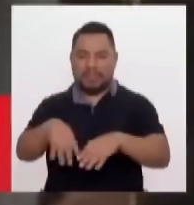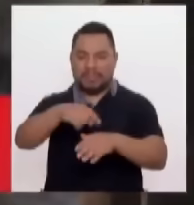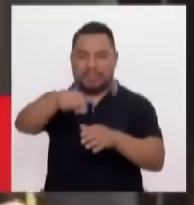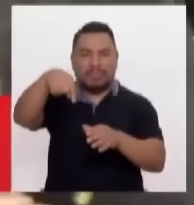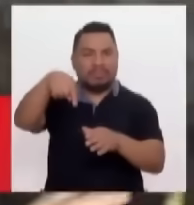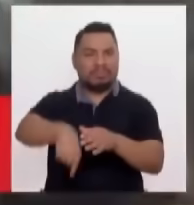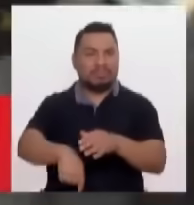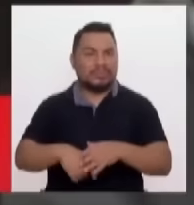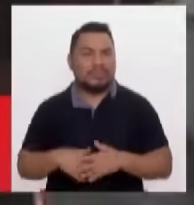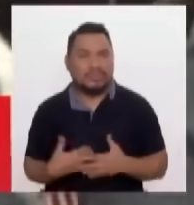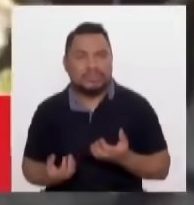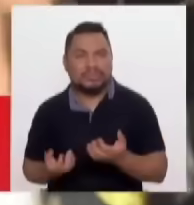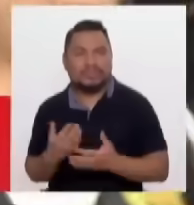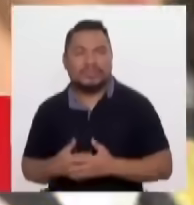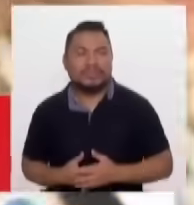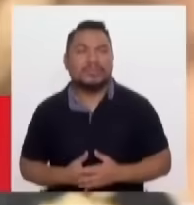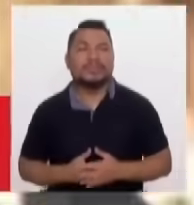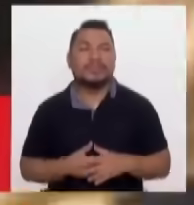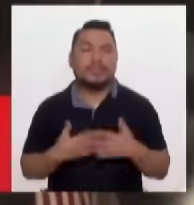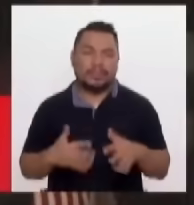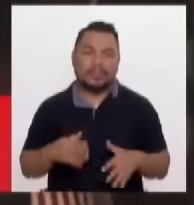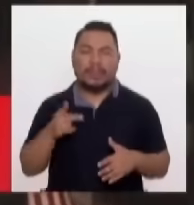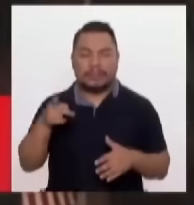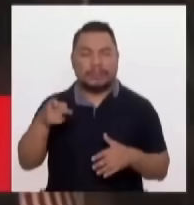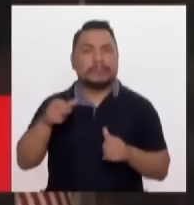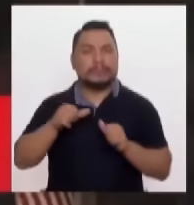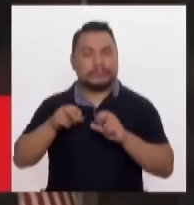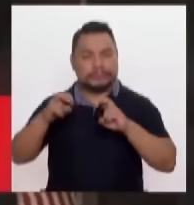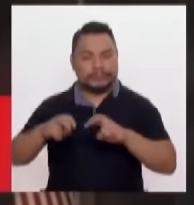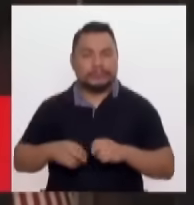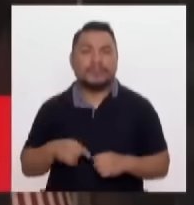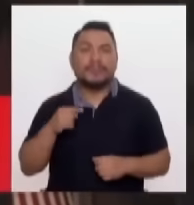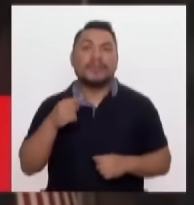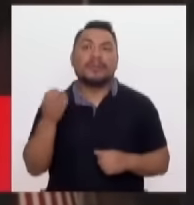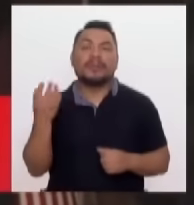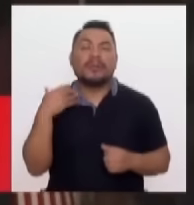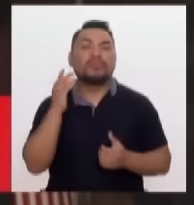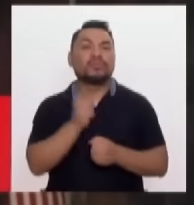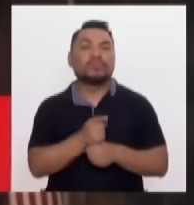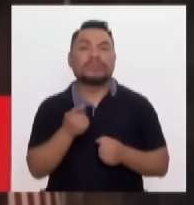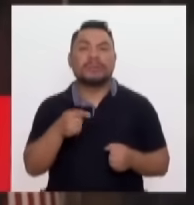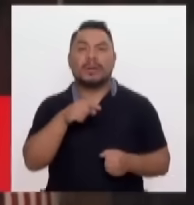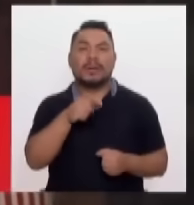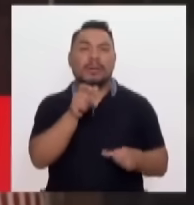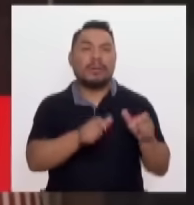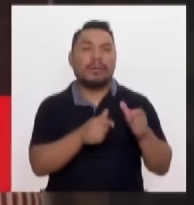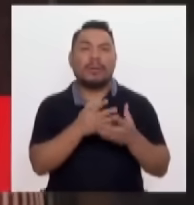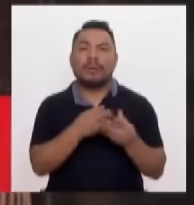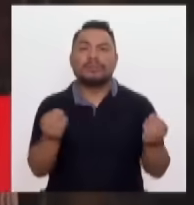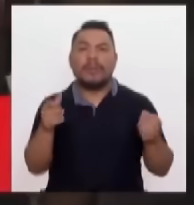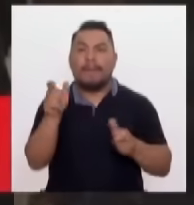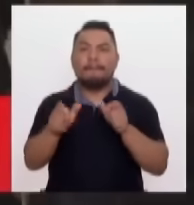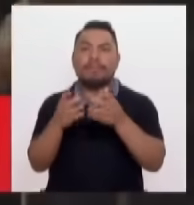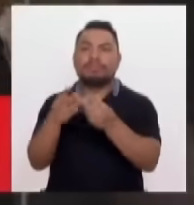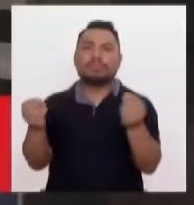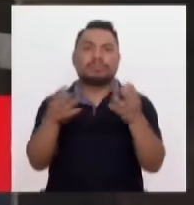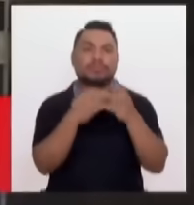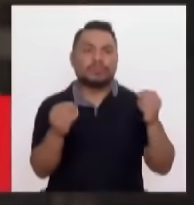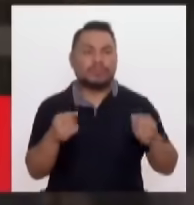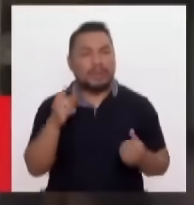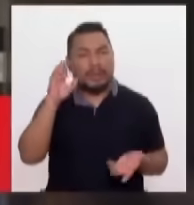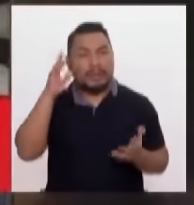sido declaradas desaparecidas y se puede entender que podrían estar en estas